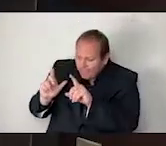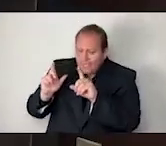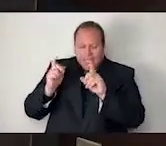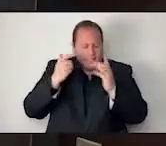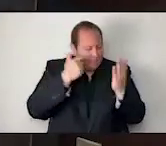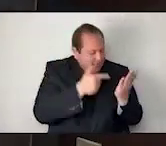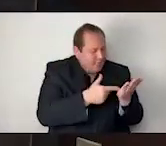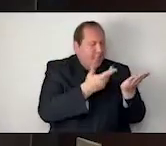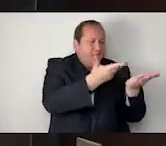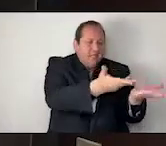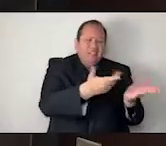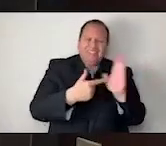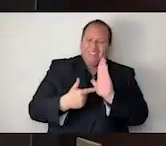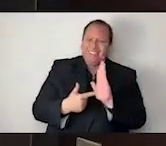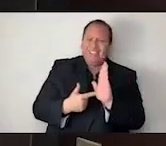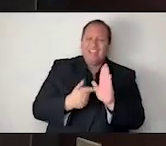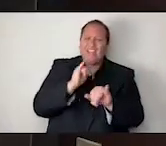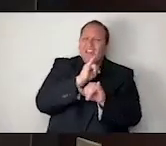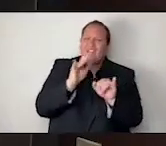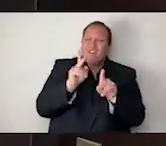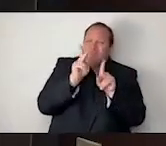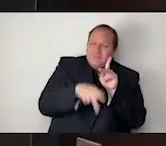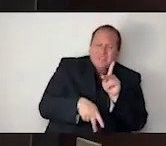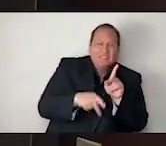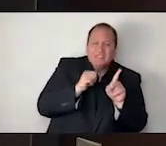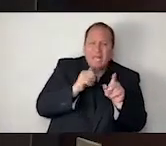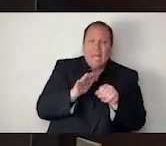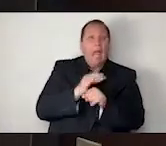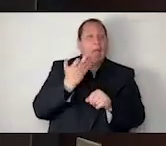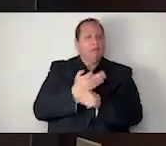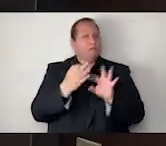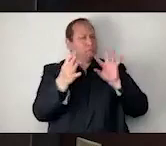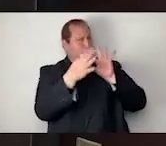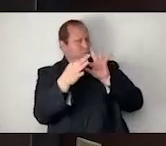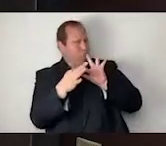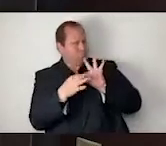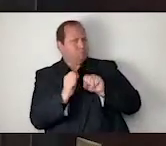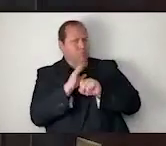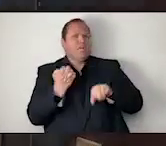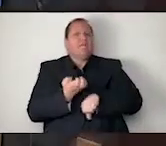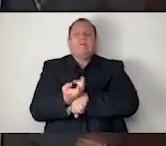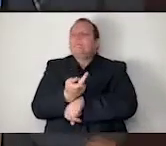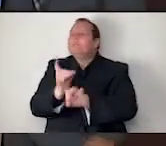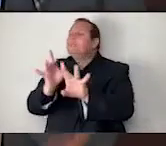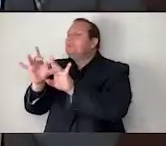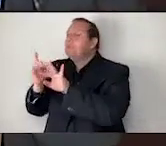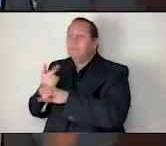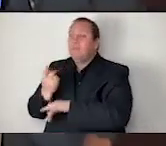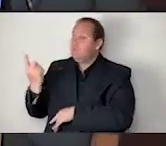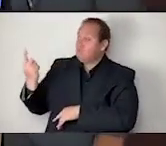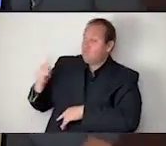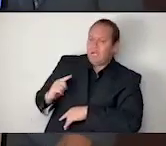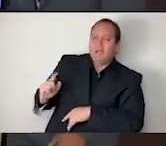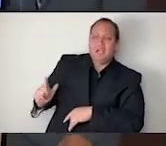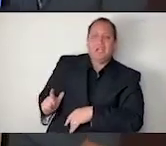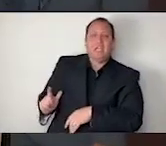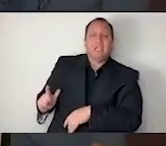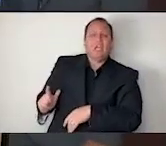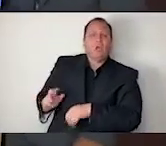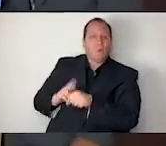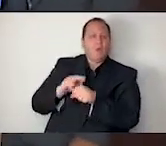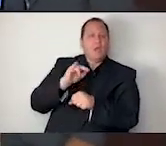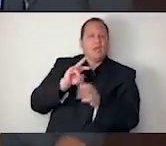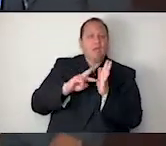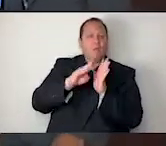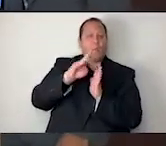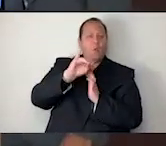lo vamos a continuar haciendo por indicación del ingeniero bonilla y con al más puro estilo de estribillo además no hay necesidad de somos transparentes en este sentido y